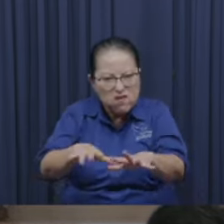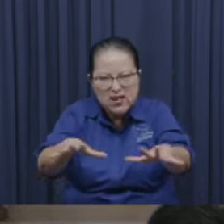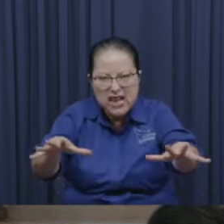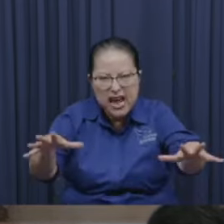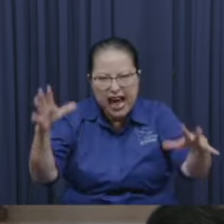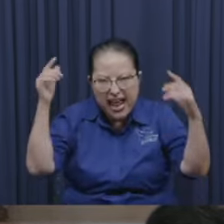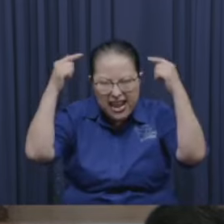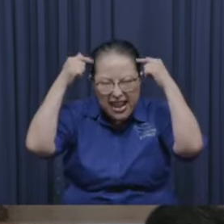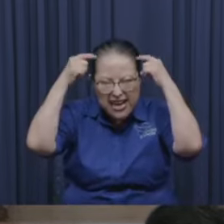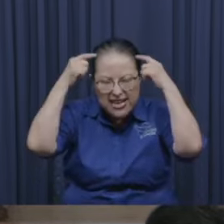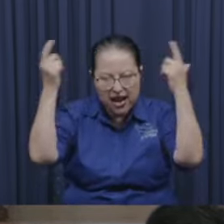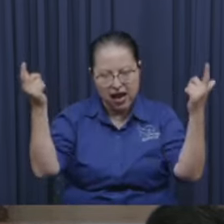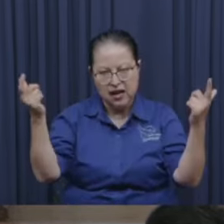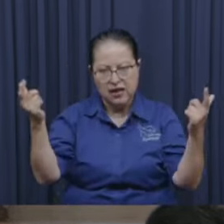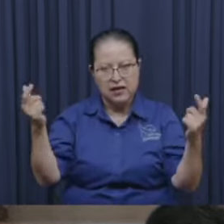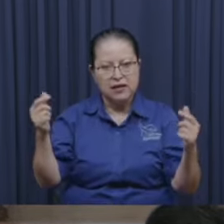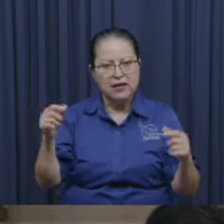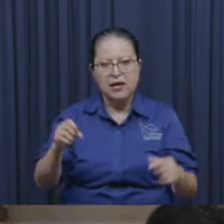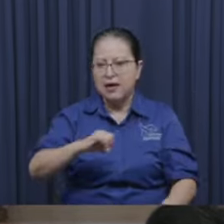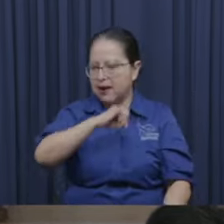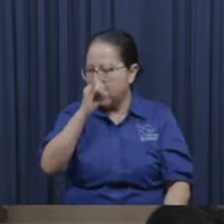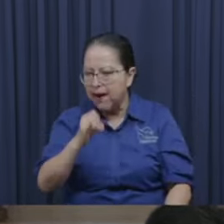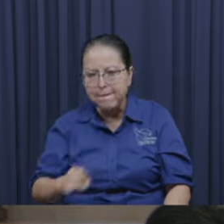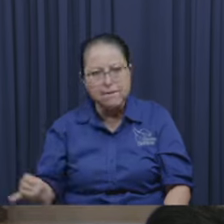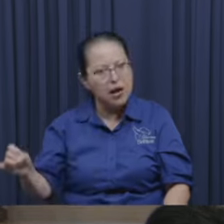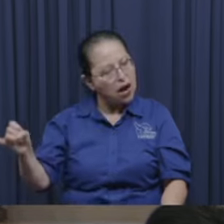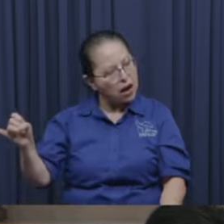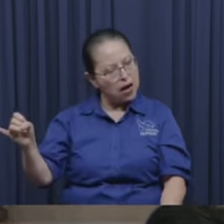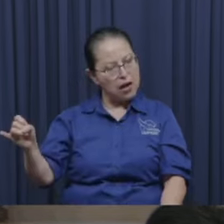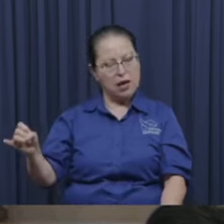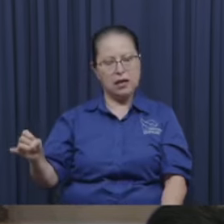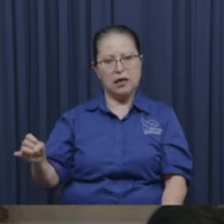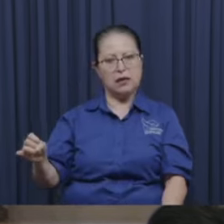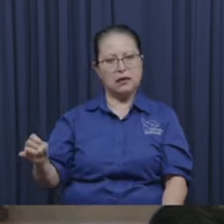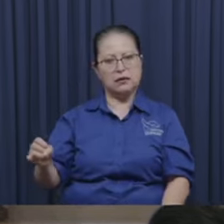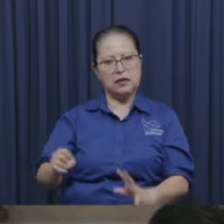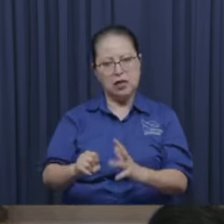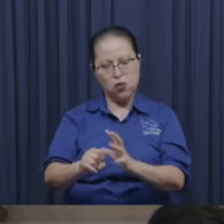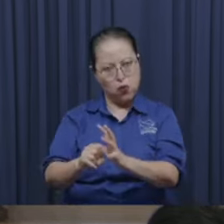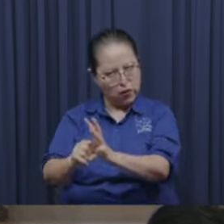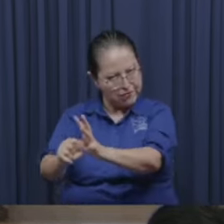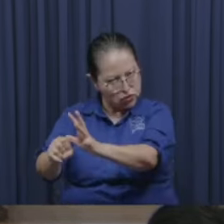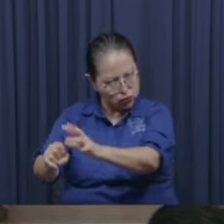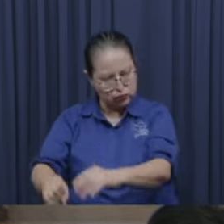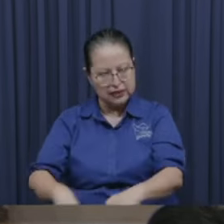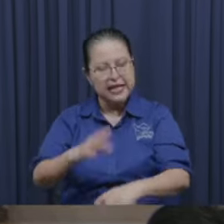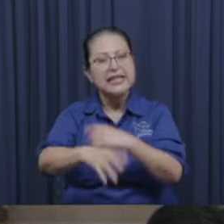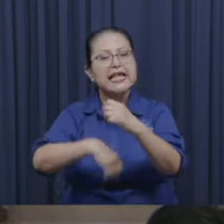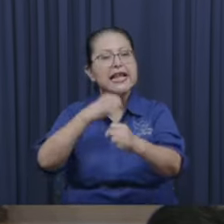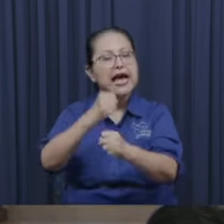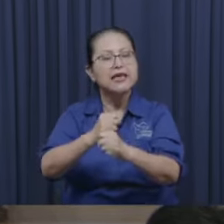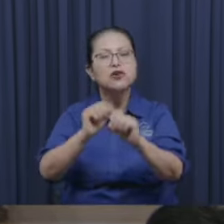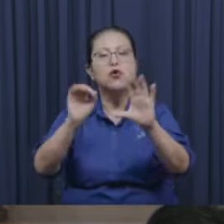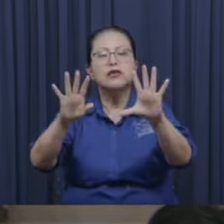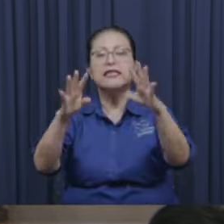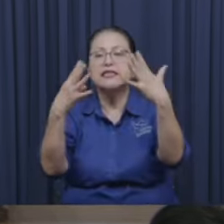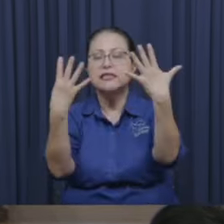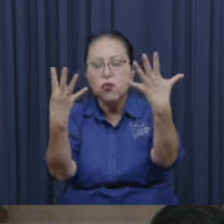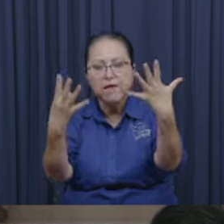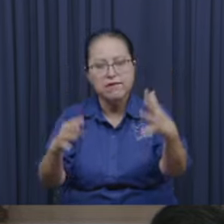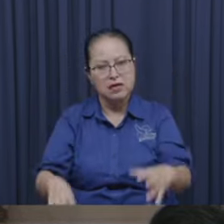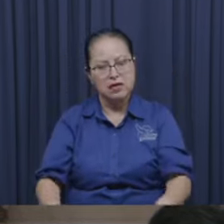estuvo la gripe española pero jamás jamás de los jamás es como lo que acabamos de viir en el 19 o sea vivimos en el